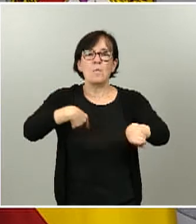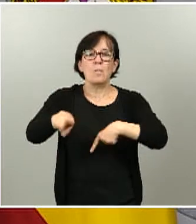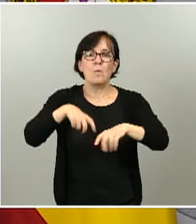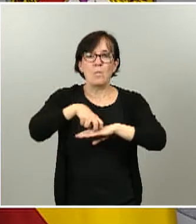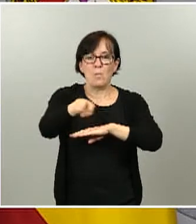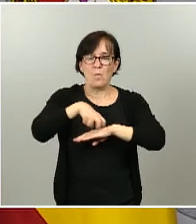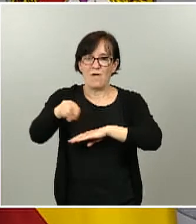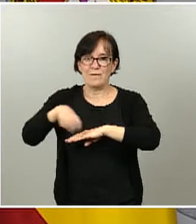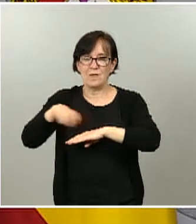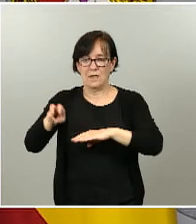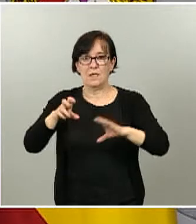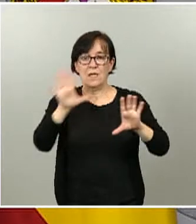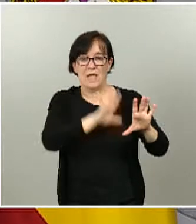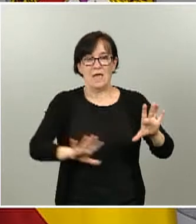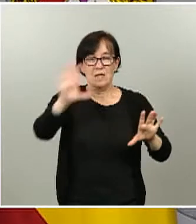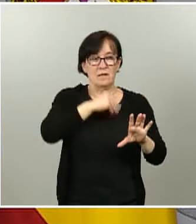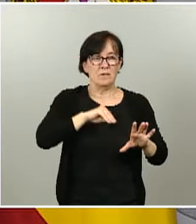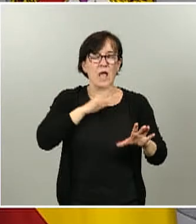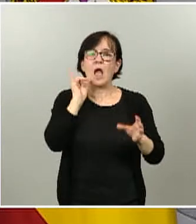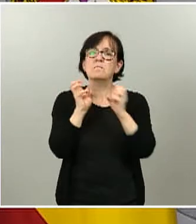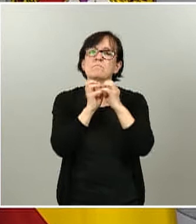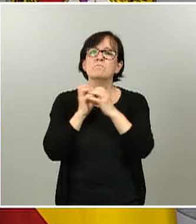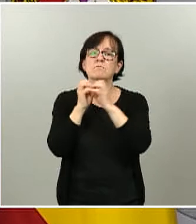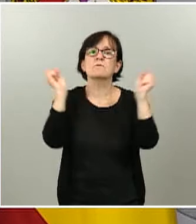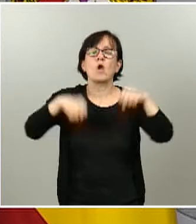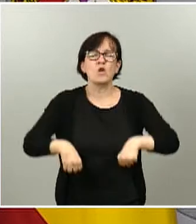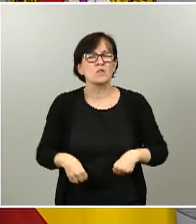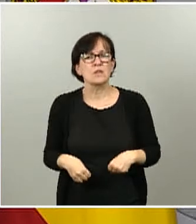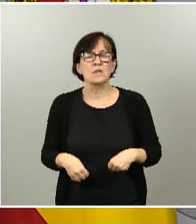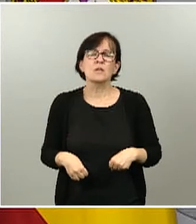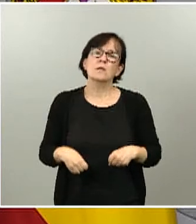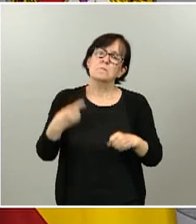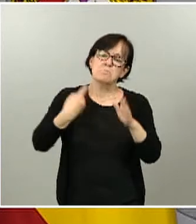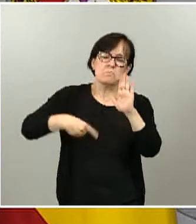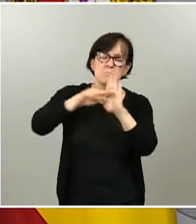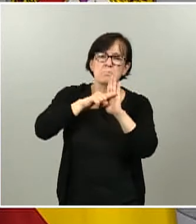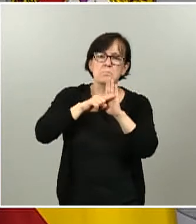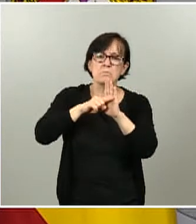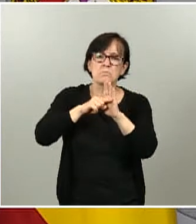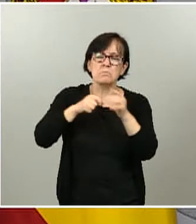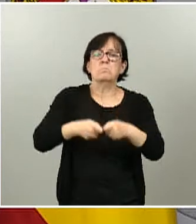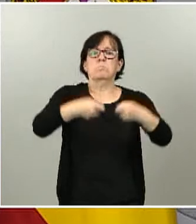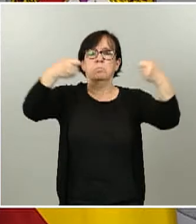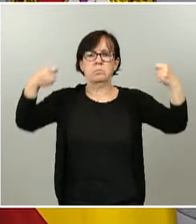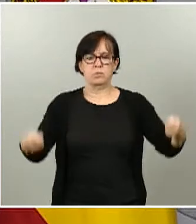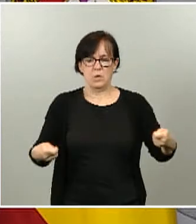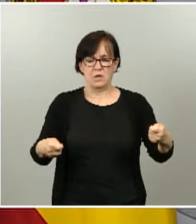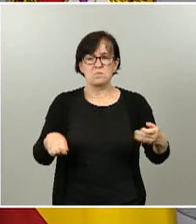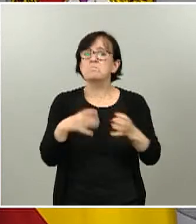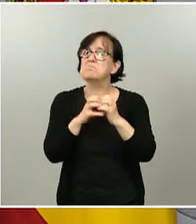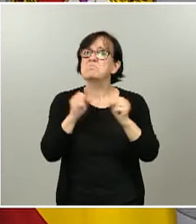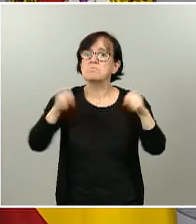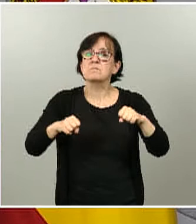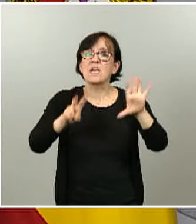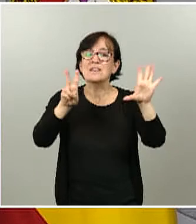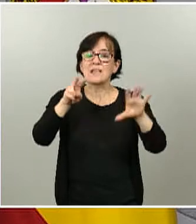país. Ha habido consenso en torno a que este instrumento se prorrogara hasta el día 7 de junio, pero, como ha dicho el